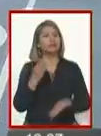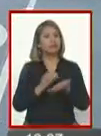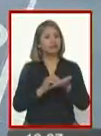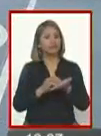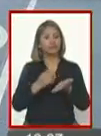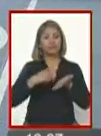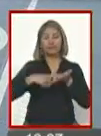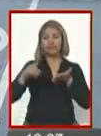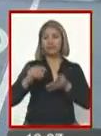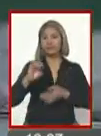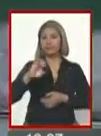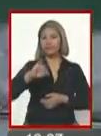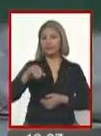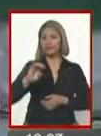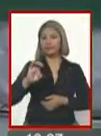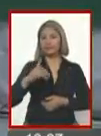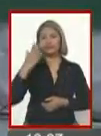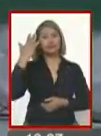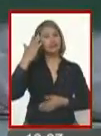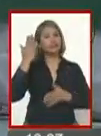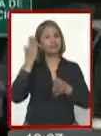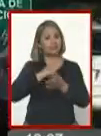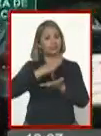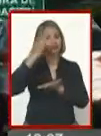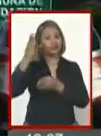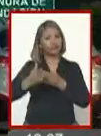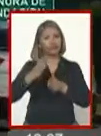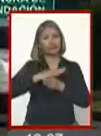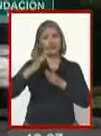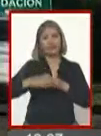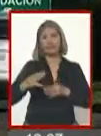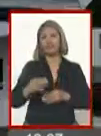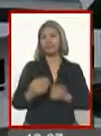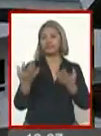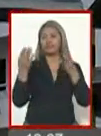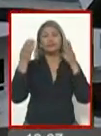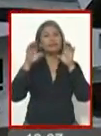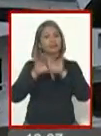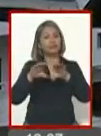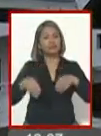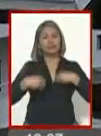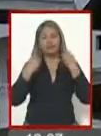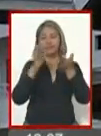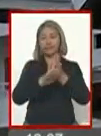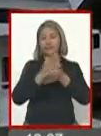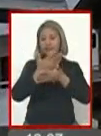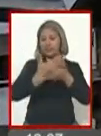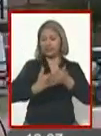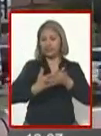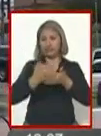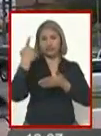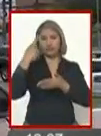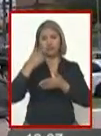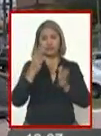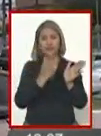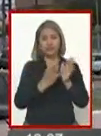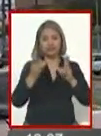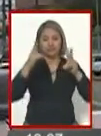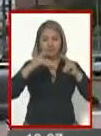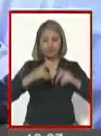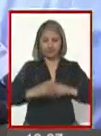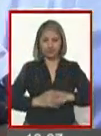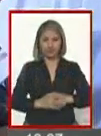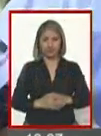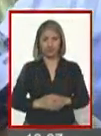del ejecutivo municipal para la restitución del contrato con la empresa más luego de que ya se ha entregado documentación para su respectivo